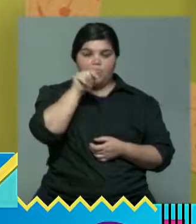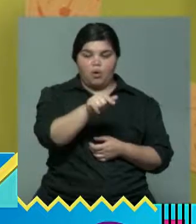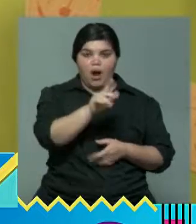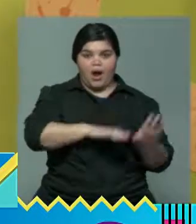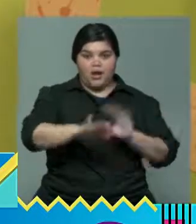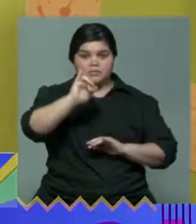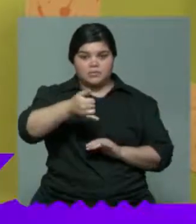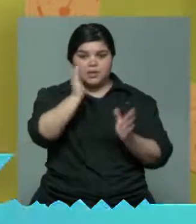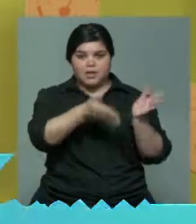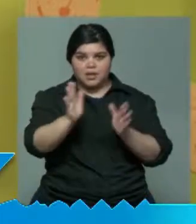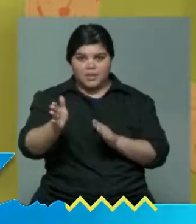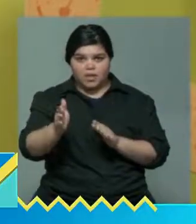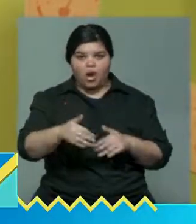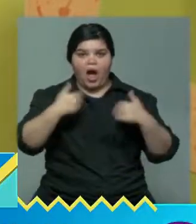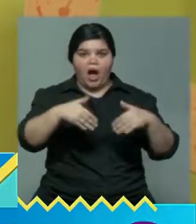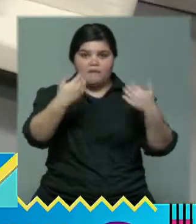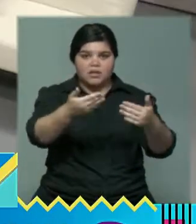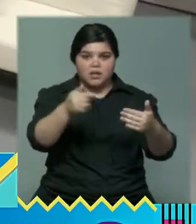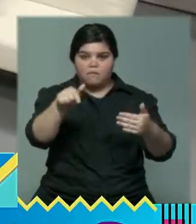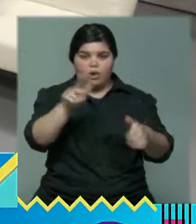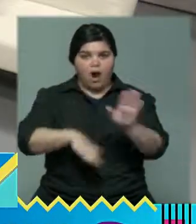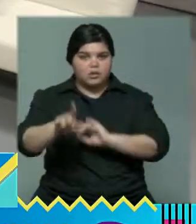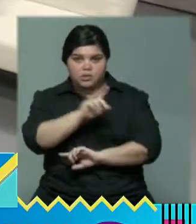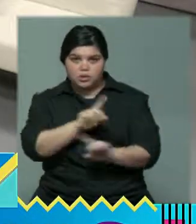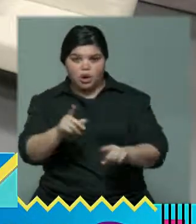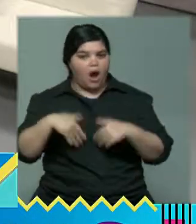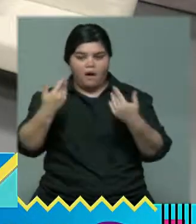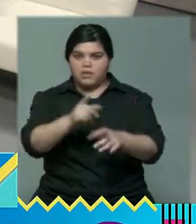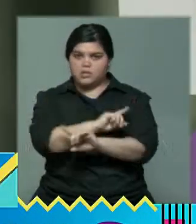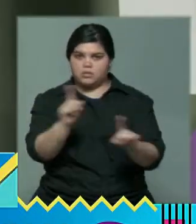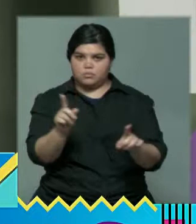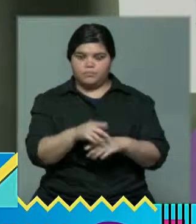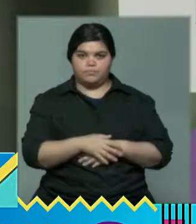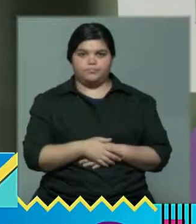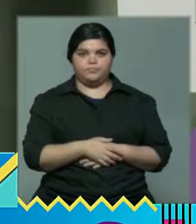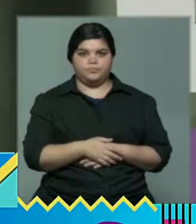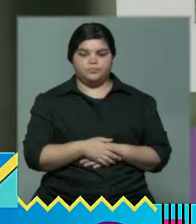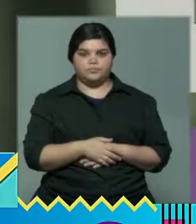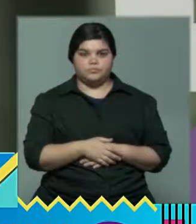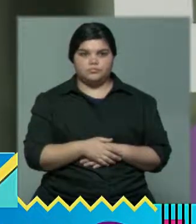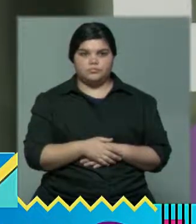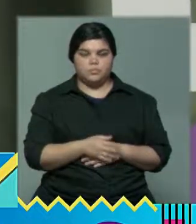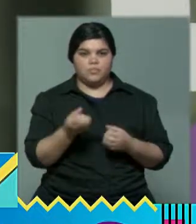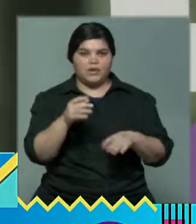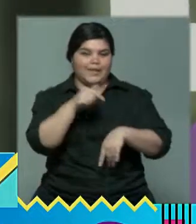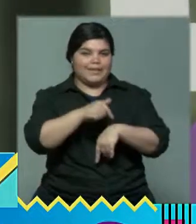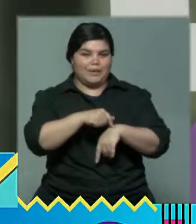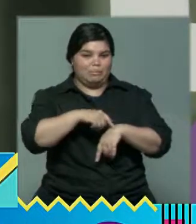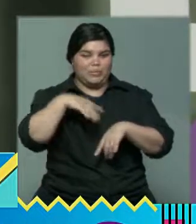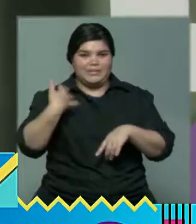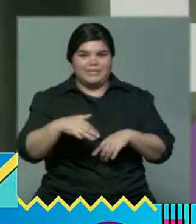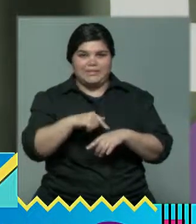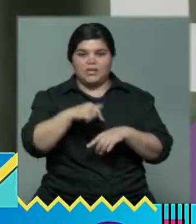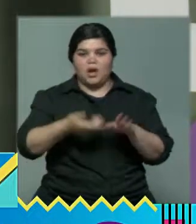en el régimen. Claro. Si no lo haces, no avanzás. Bien. Bien. Bueno, estamos con el tiempo justo porque tenemos que